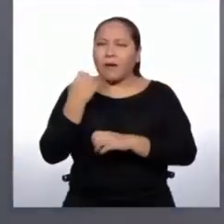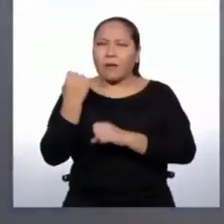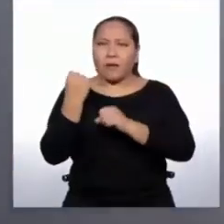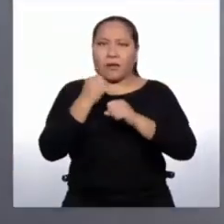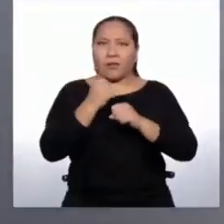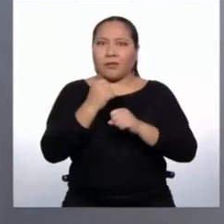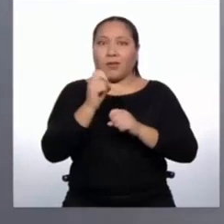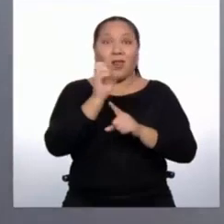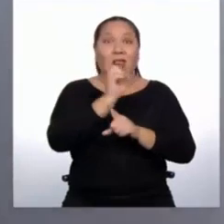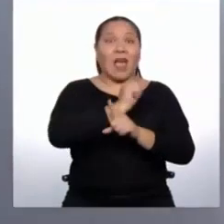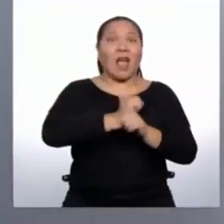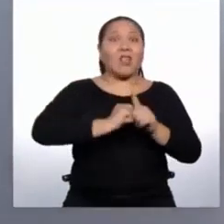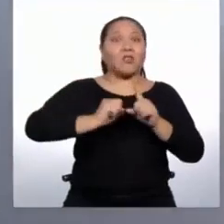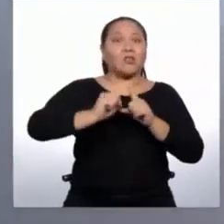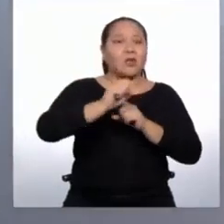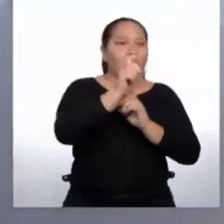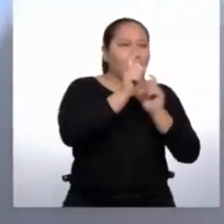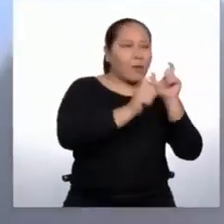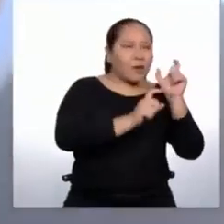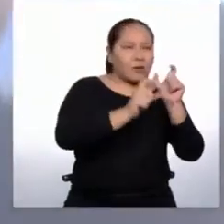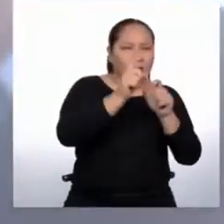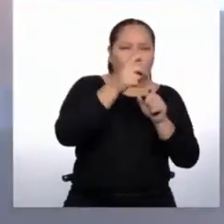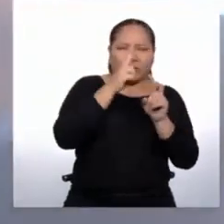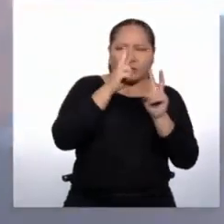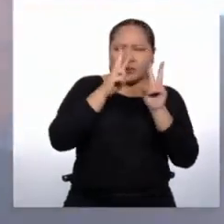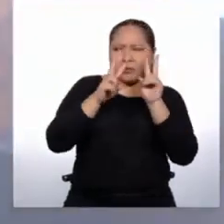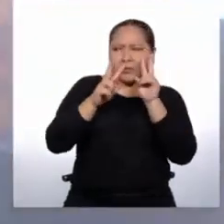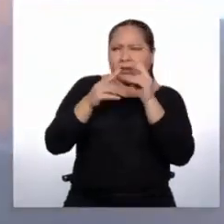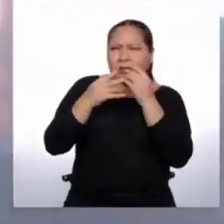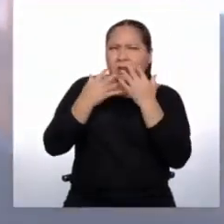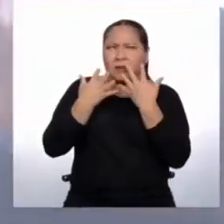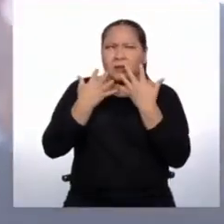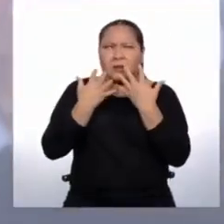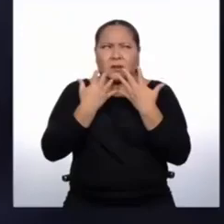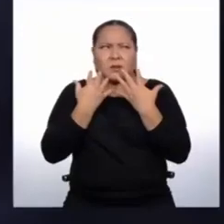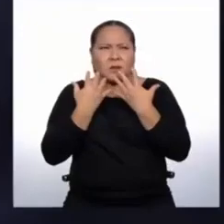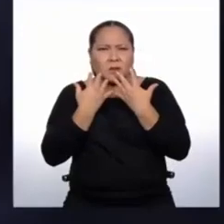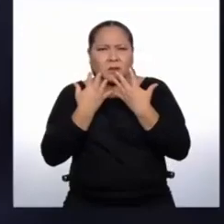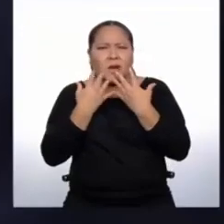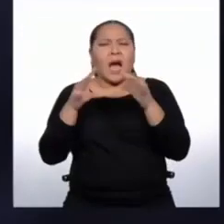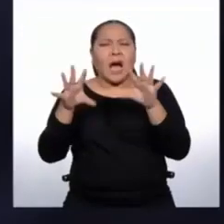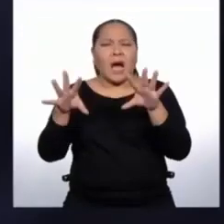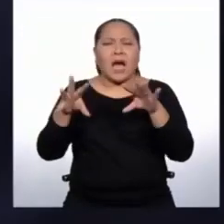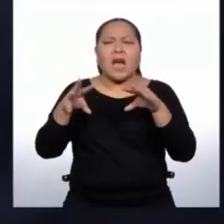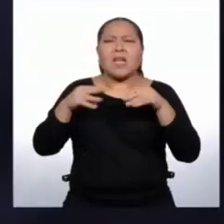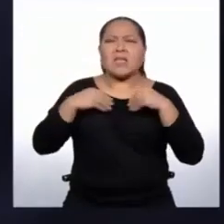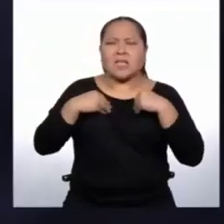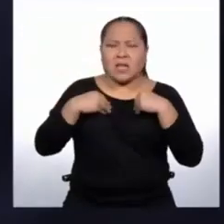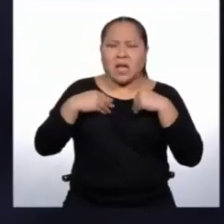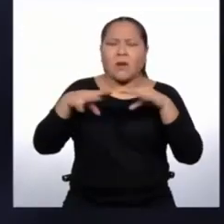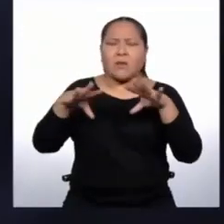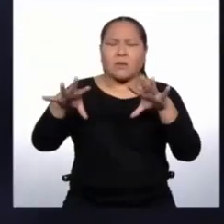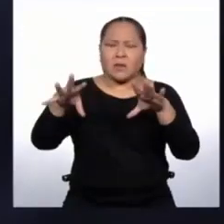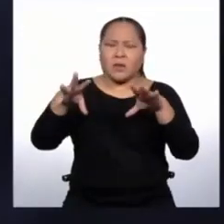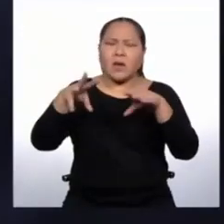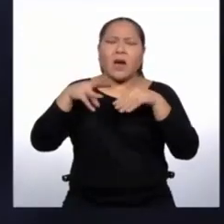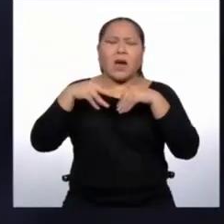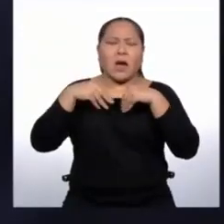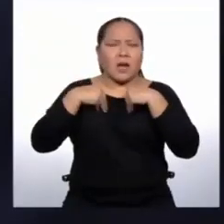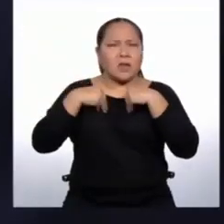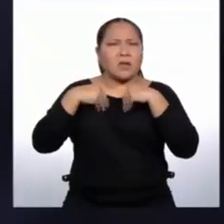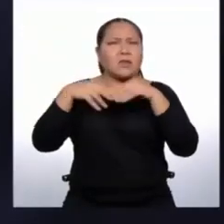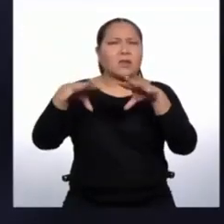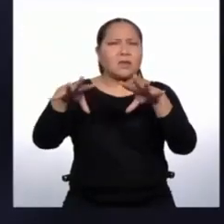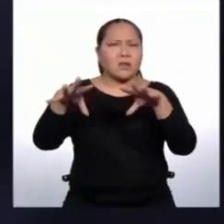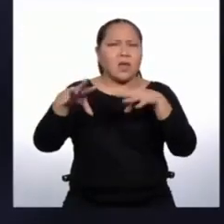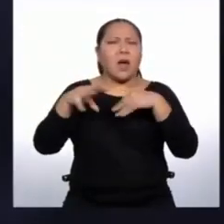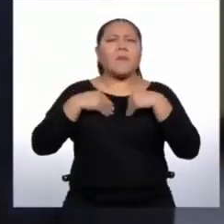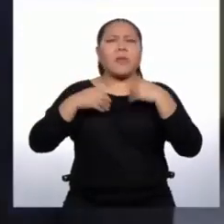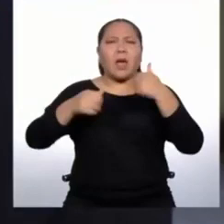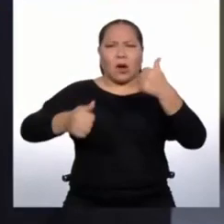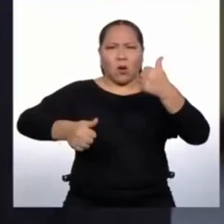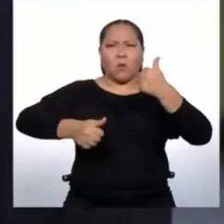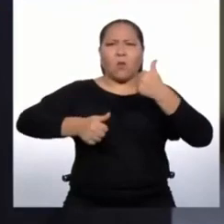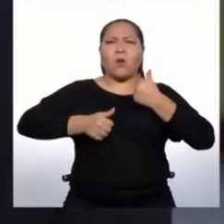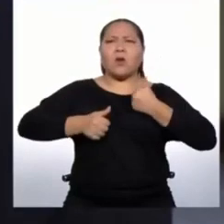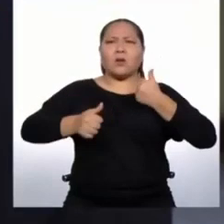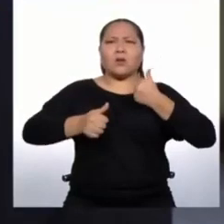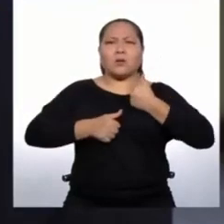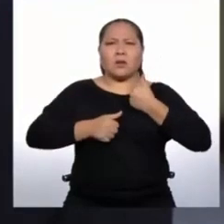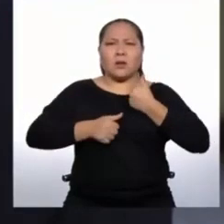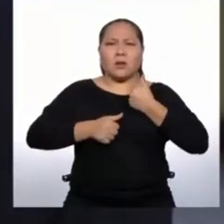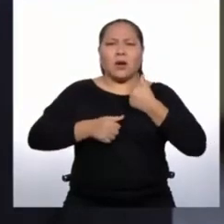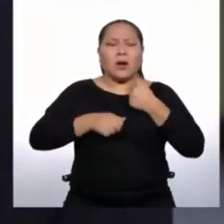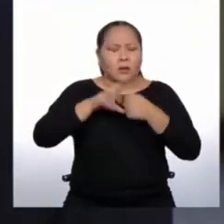civil observa con temor o acepta como una suerte natural de la actividad militar el